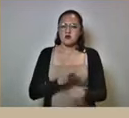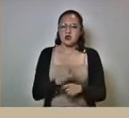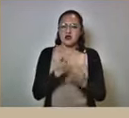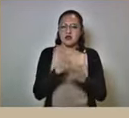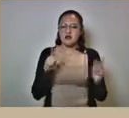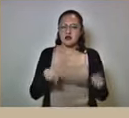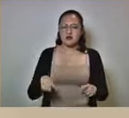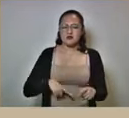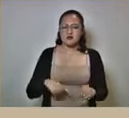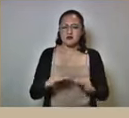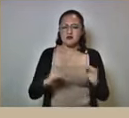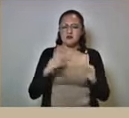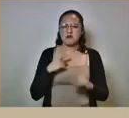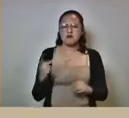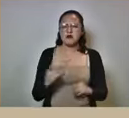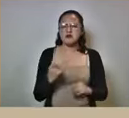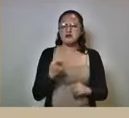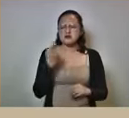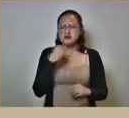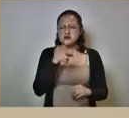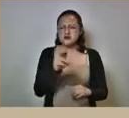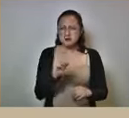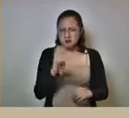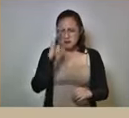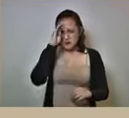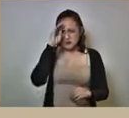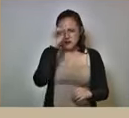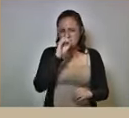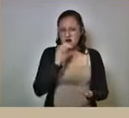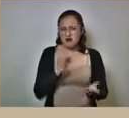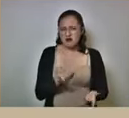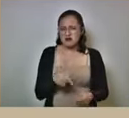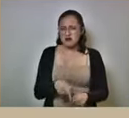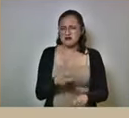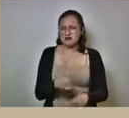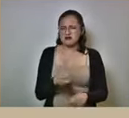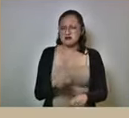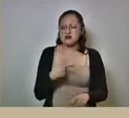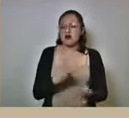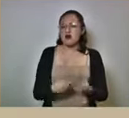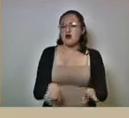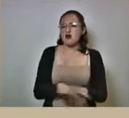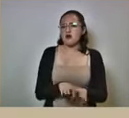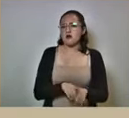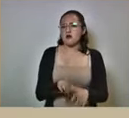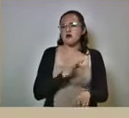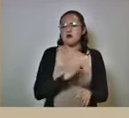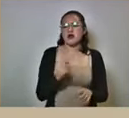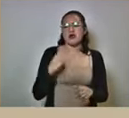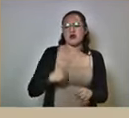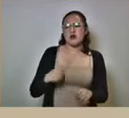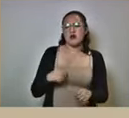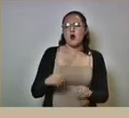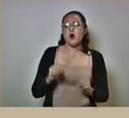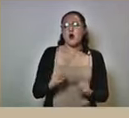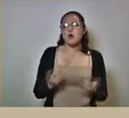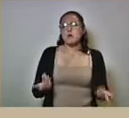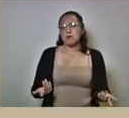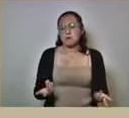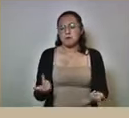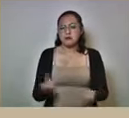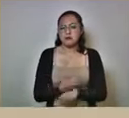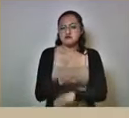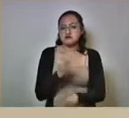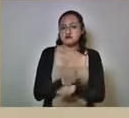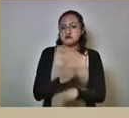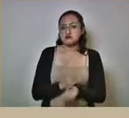de gobierno. Quisiera preguntarle entonces si no considera que este tipo de iniciativas pues pueden ser ambiguas y pueden pues generar